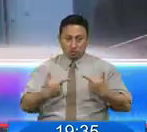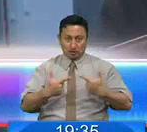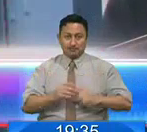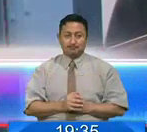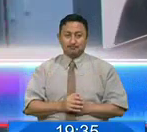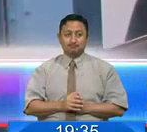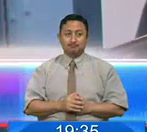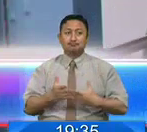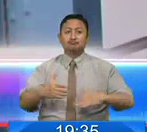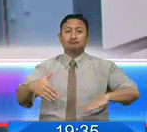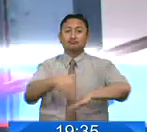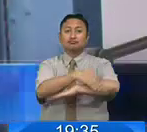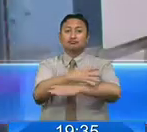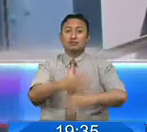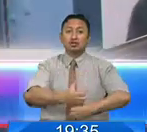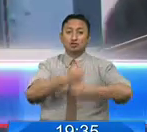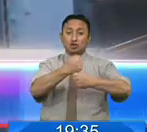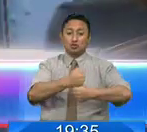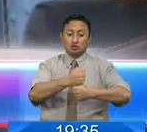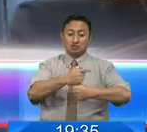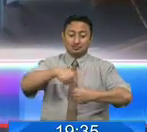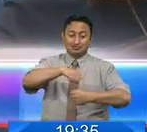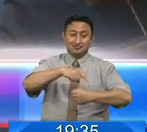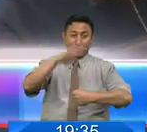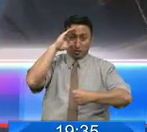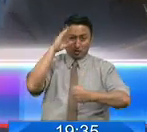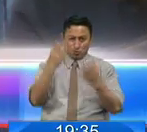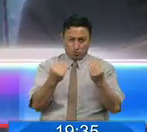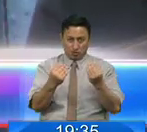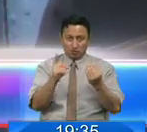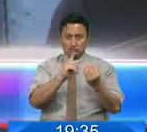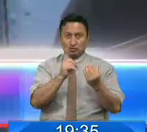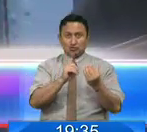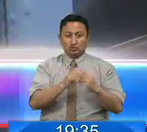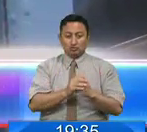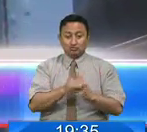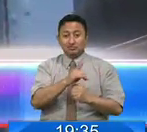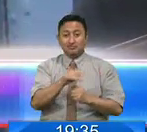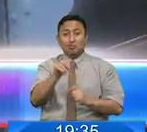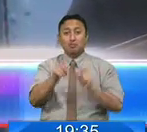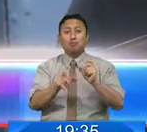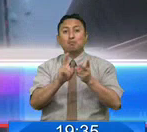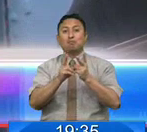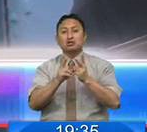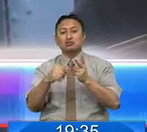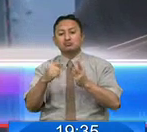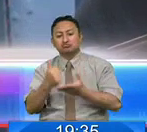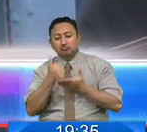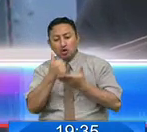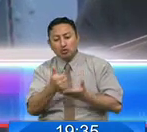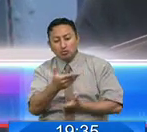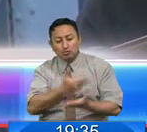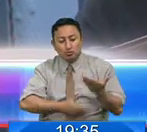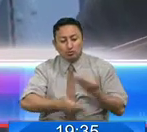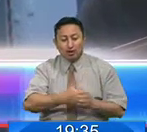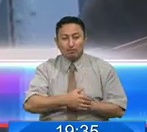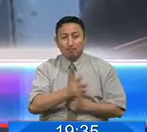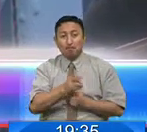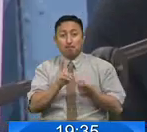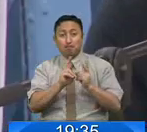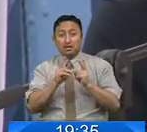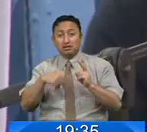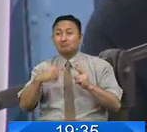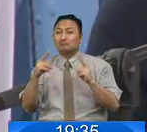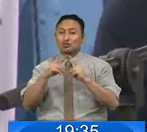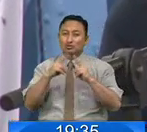las calles seguras no solamente son calles con más policías son calles con más vecinos son calles con vecinos que nos